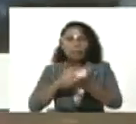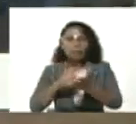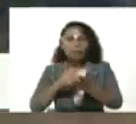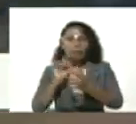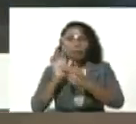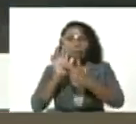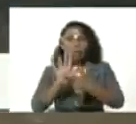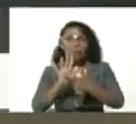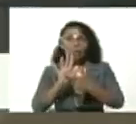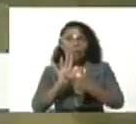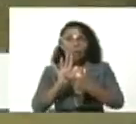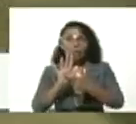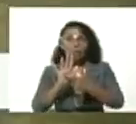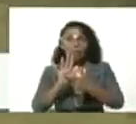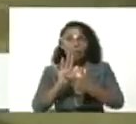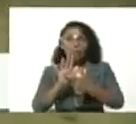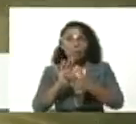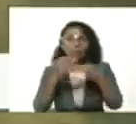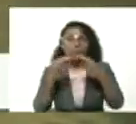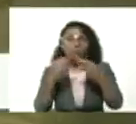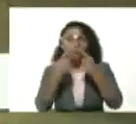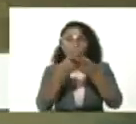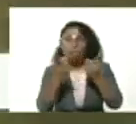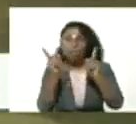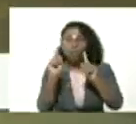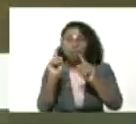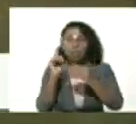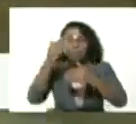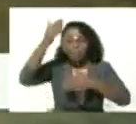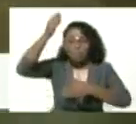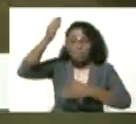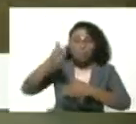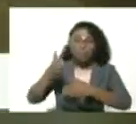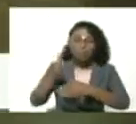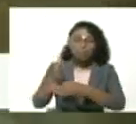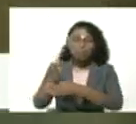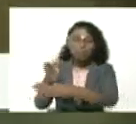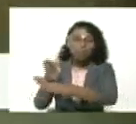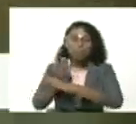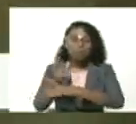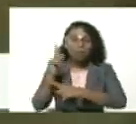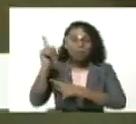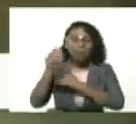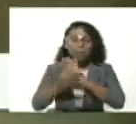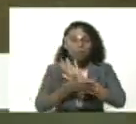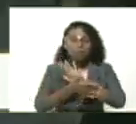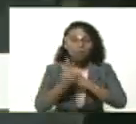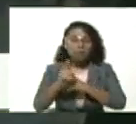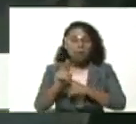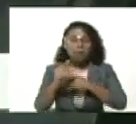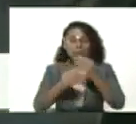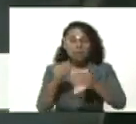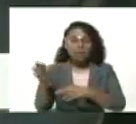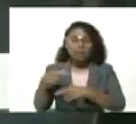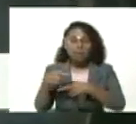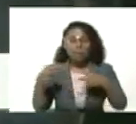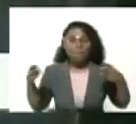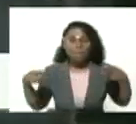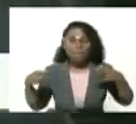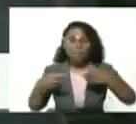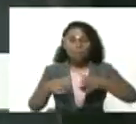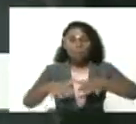que se convierte en una pared prácticamente y nuestro río Caroní en la confluencia se